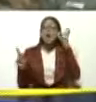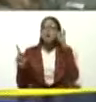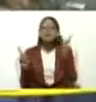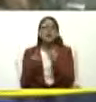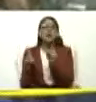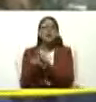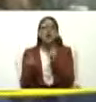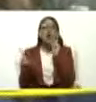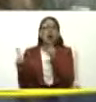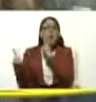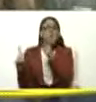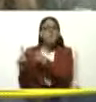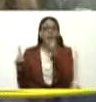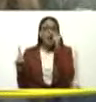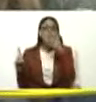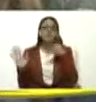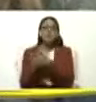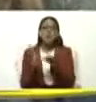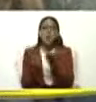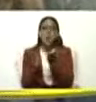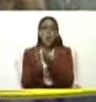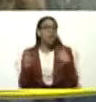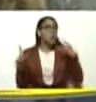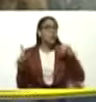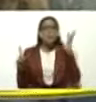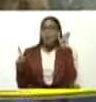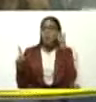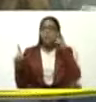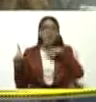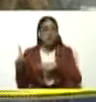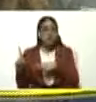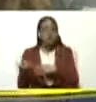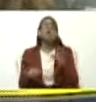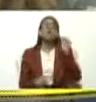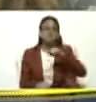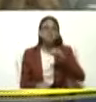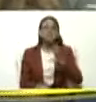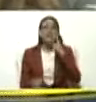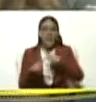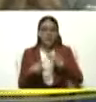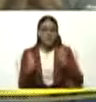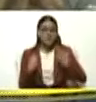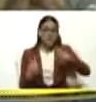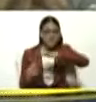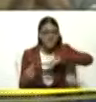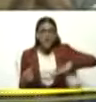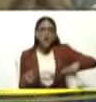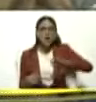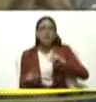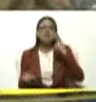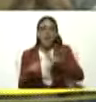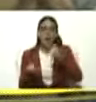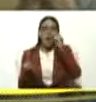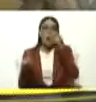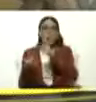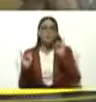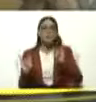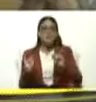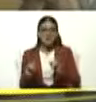era de esta zona? Sí, justamente y puntualmente de San Pedro de los Altos. De San